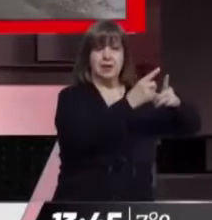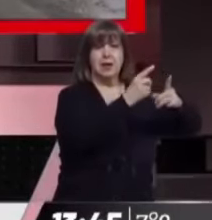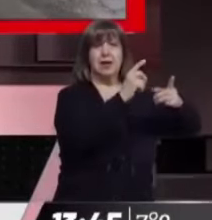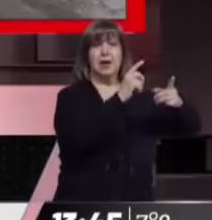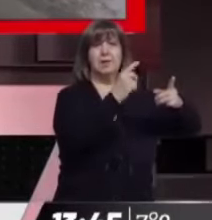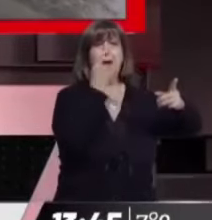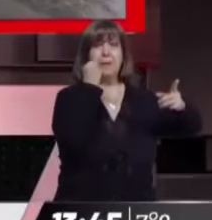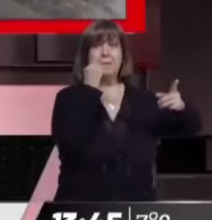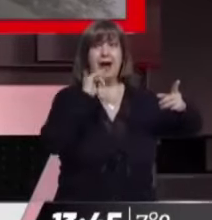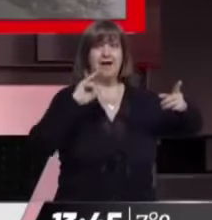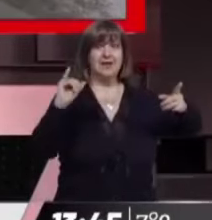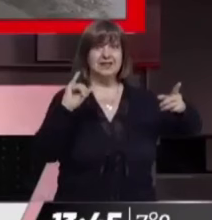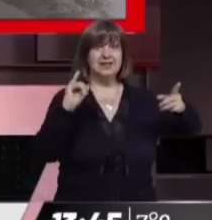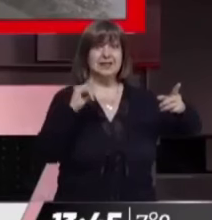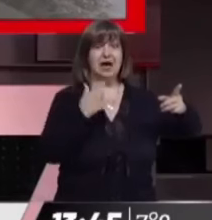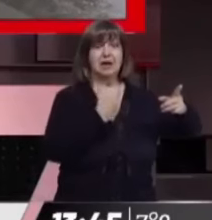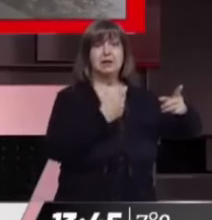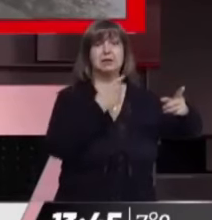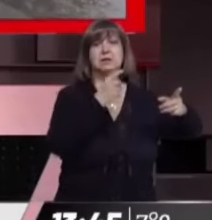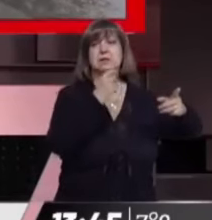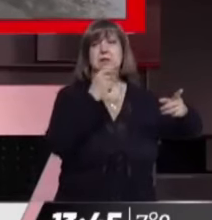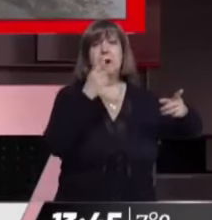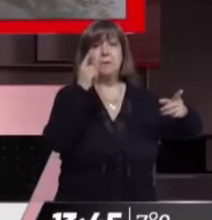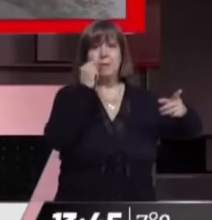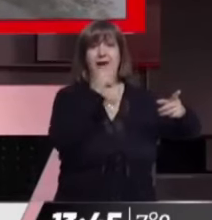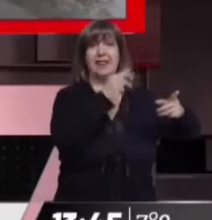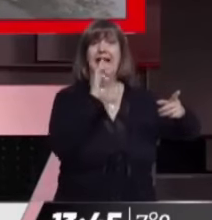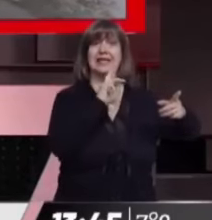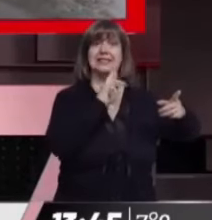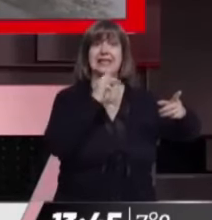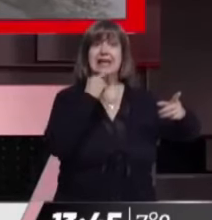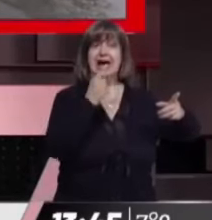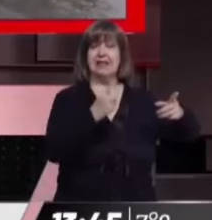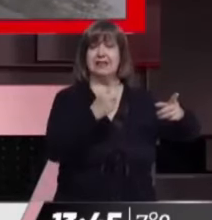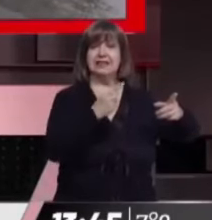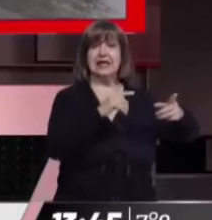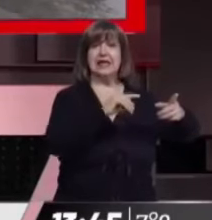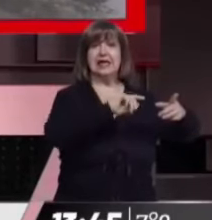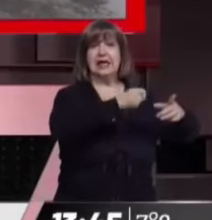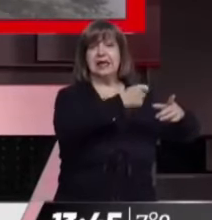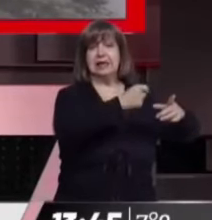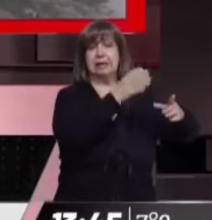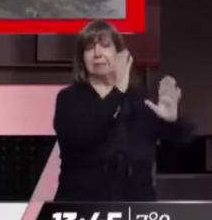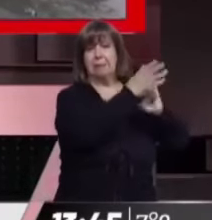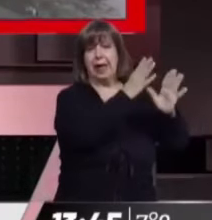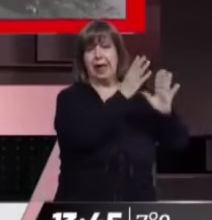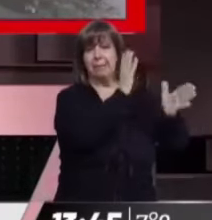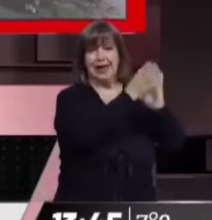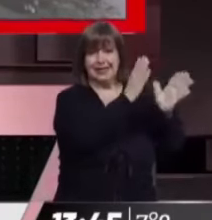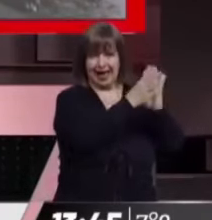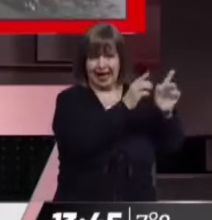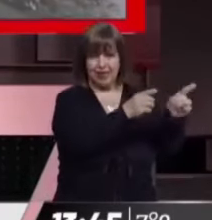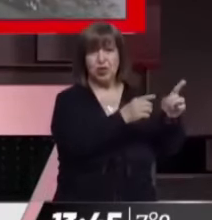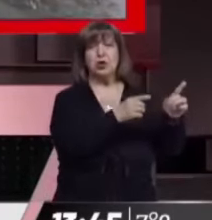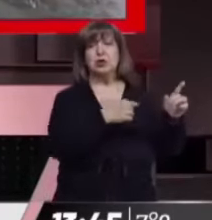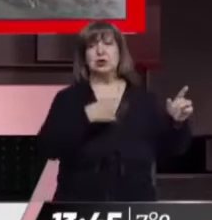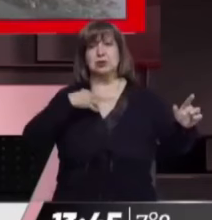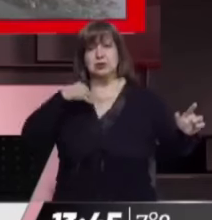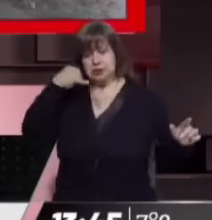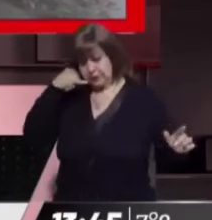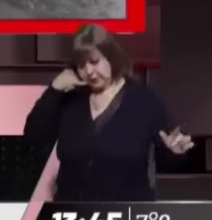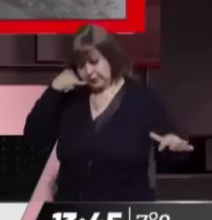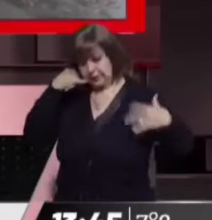no la dejaba salir del domicilio y bueno, estaba en una situación de crisis. A raíz de esa situación se activó el protocolo y